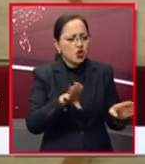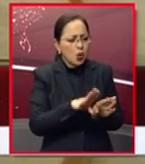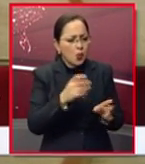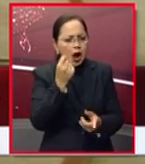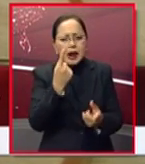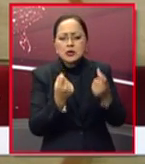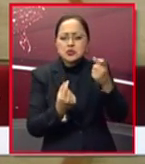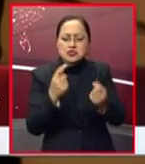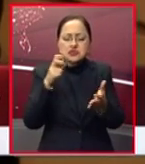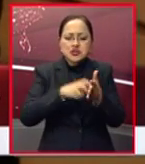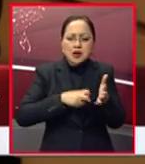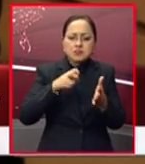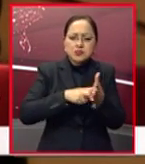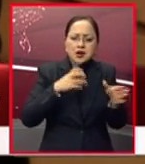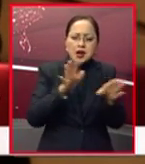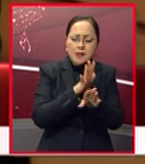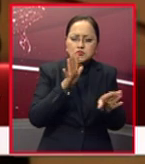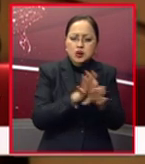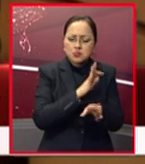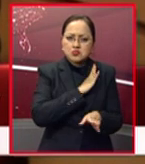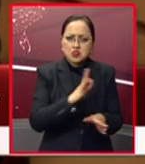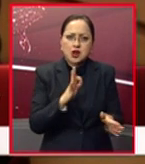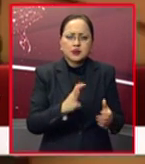cambios a este instrumento normativo.